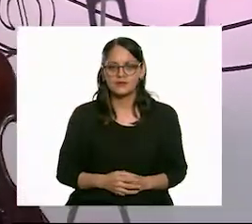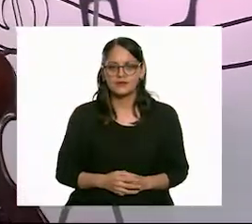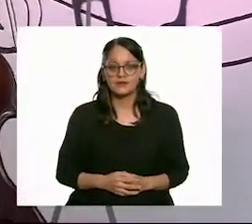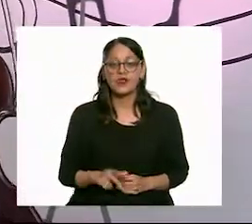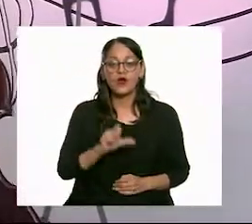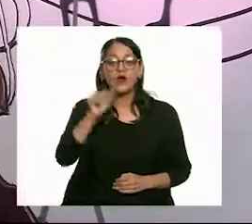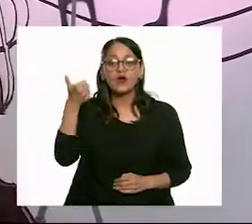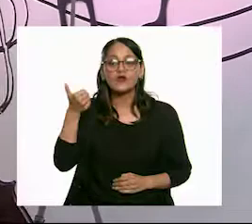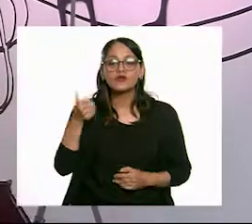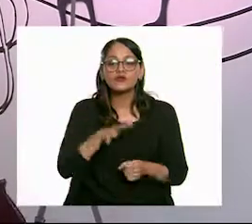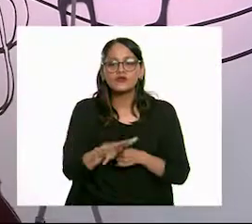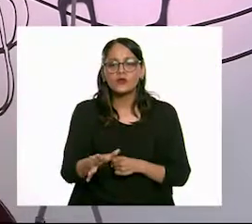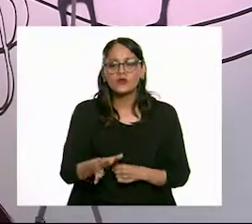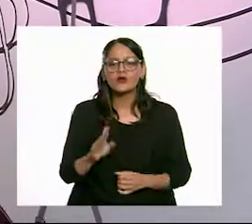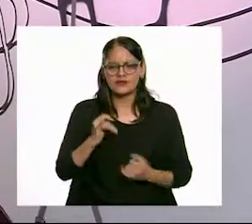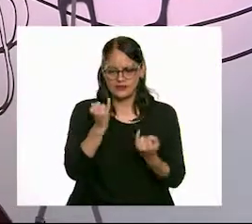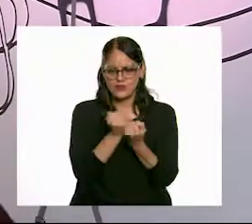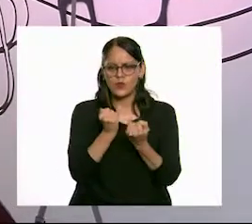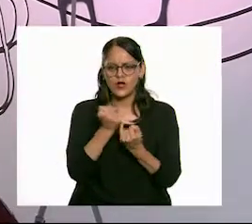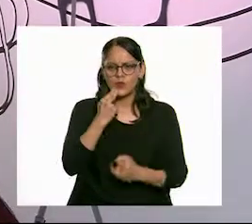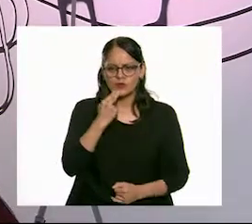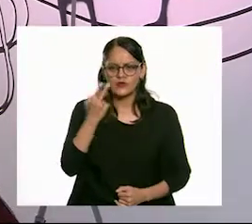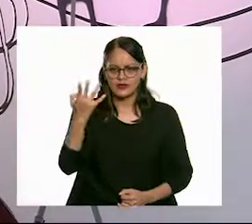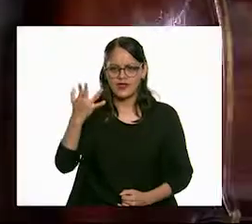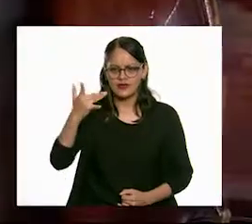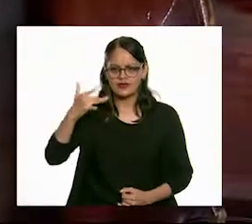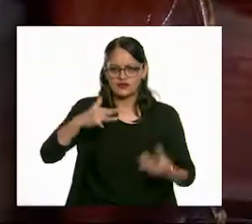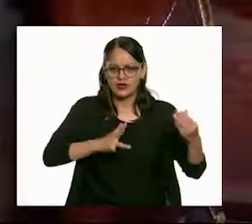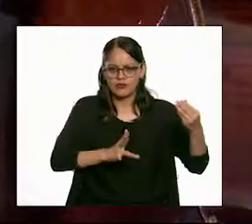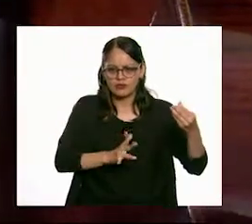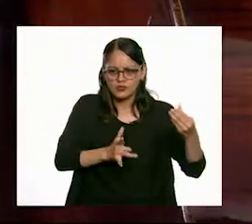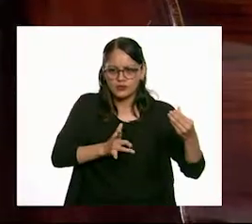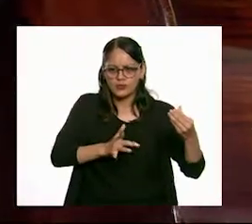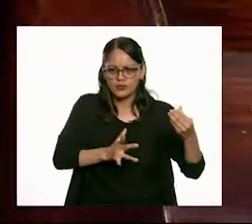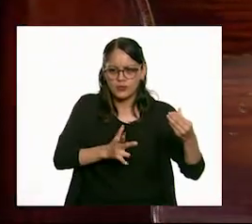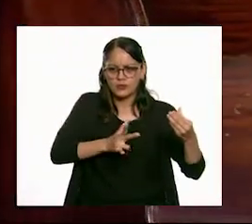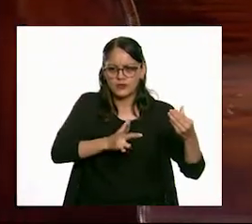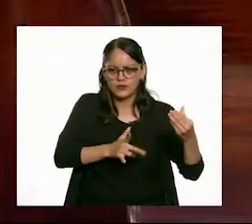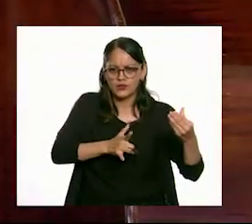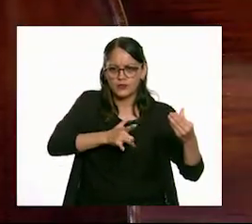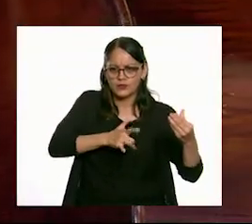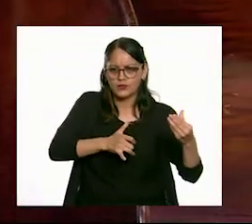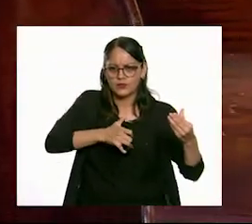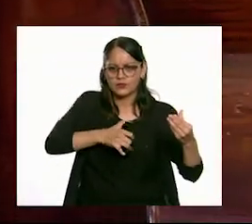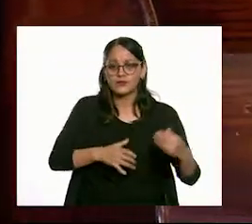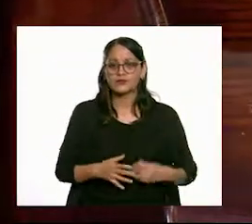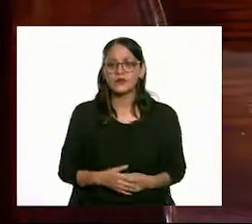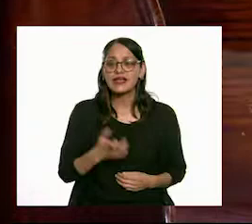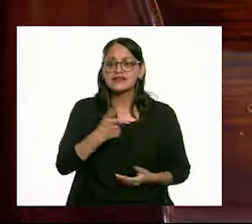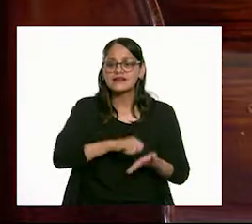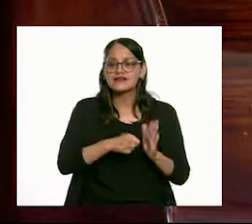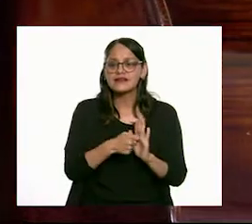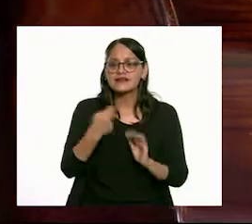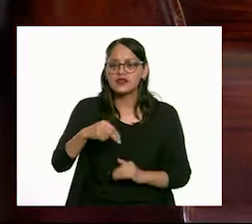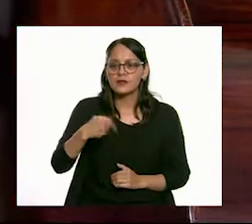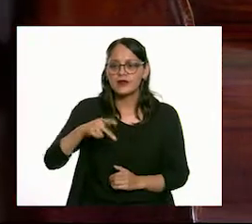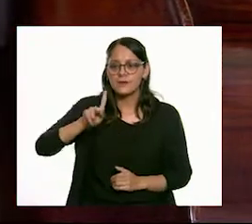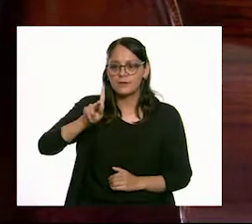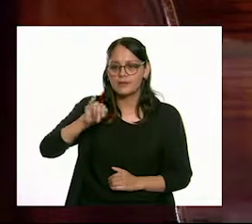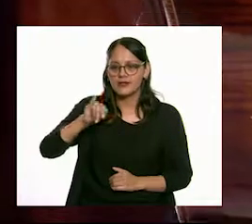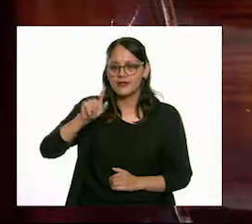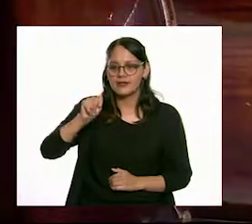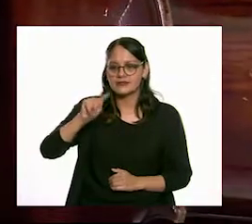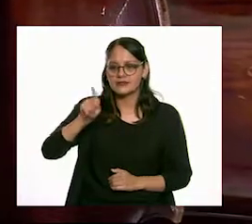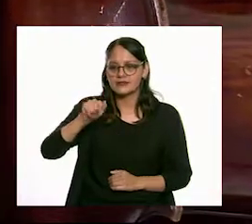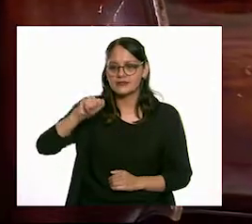Y la otra forma es solo usando nuestros dedos para pellizcar la cuerda. A esta técnica se le conoce como pizzicato.